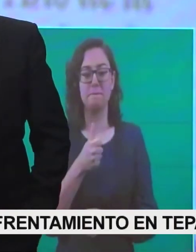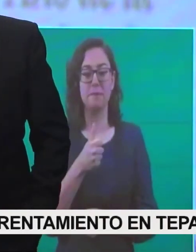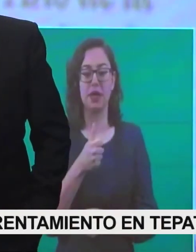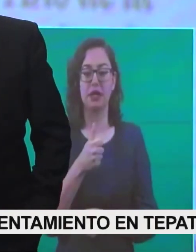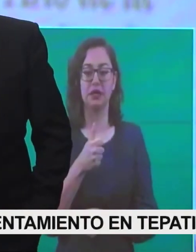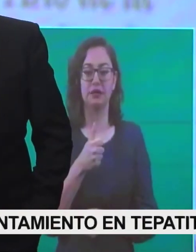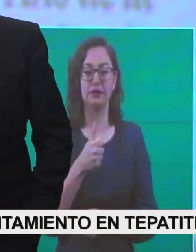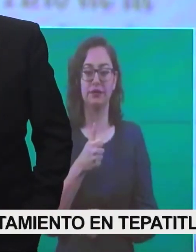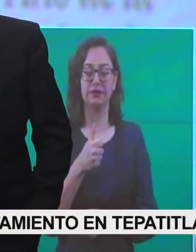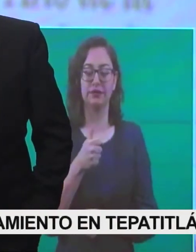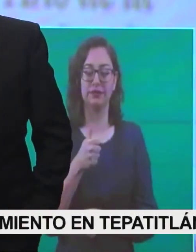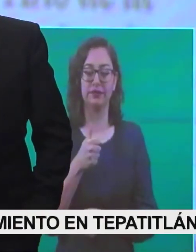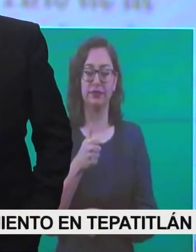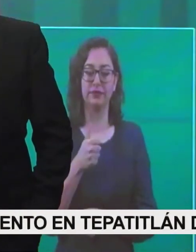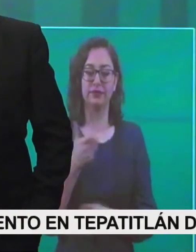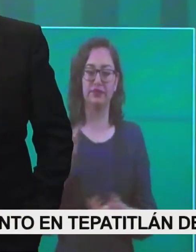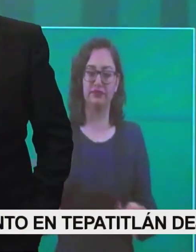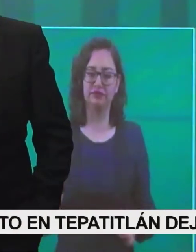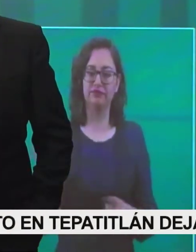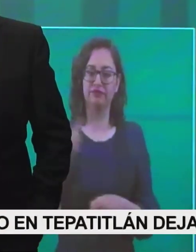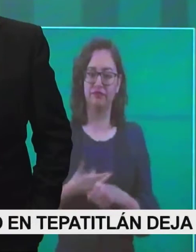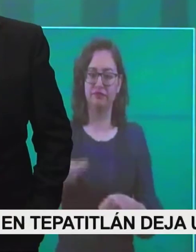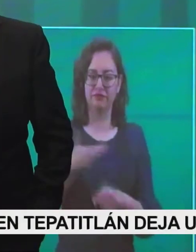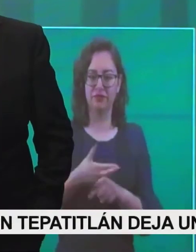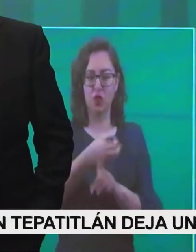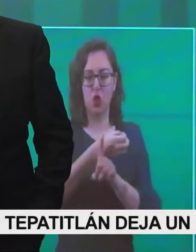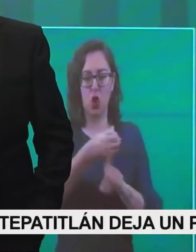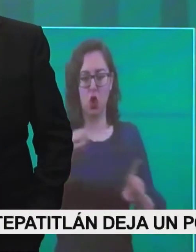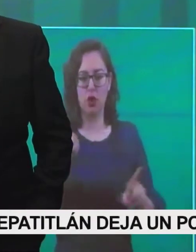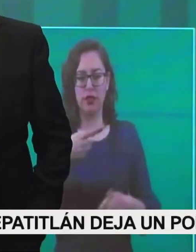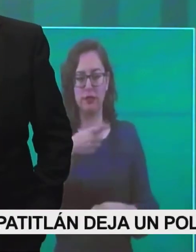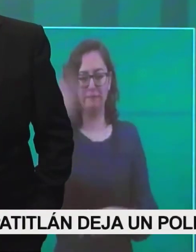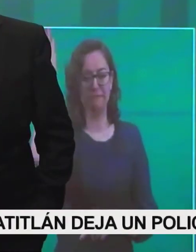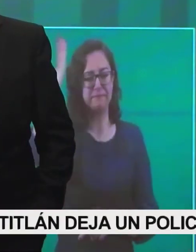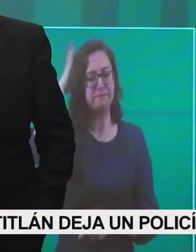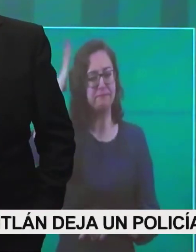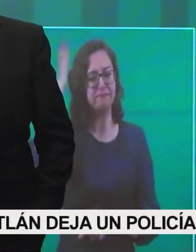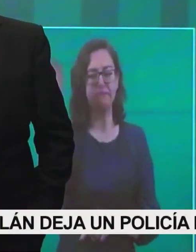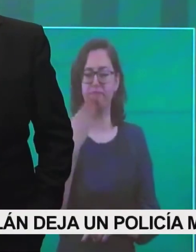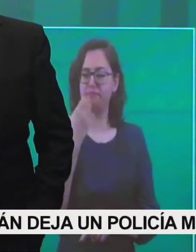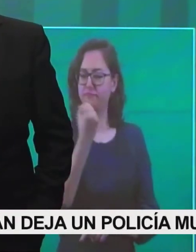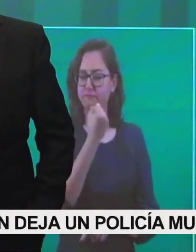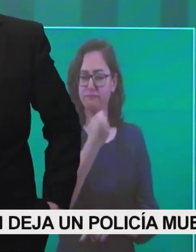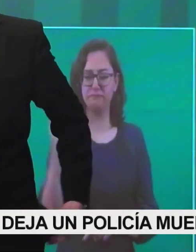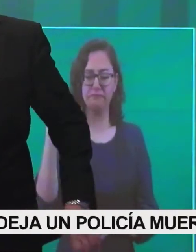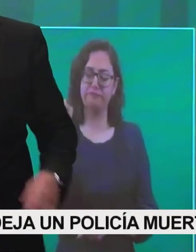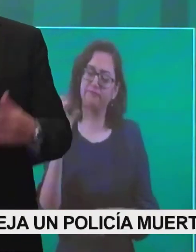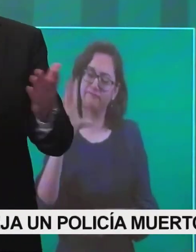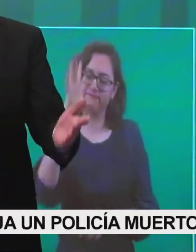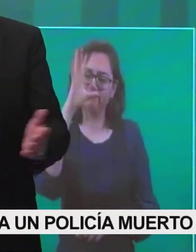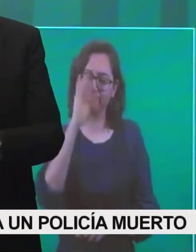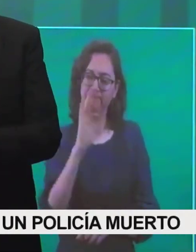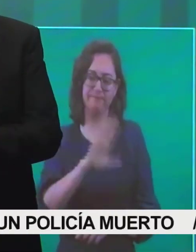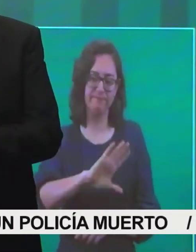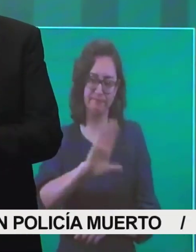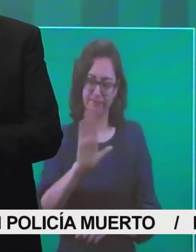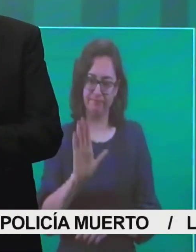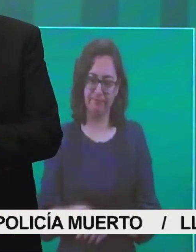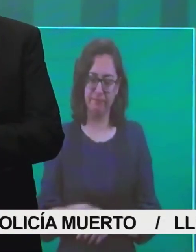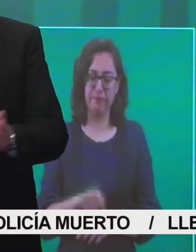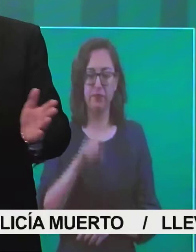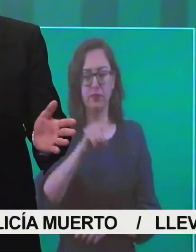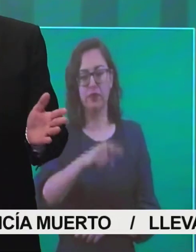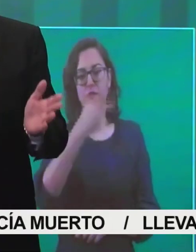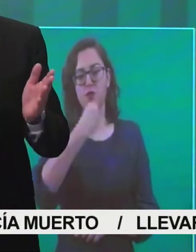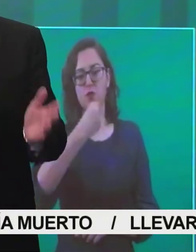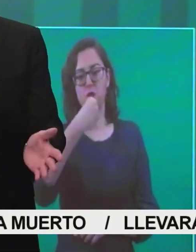no se hagan más complejas y generen más desconfianza, sino lo contrario. Necesitamos ya pasar esta etapa,